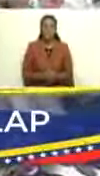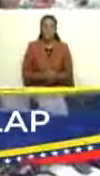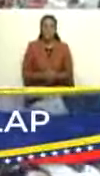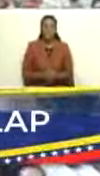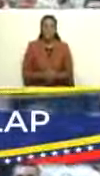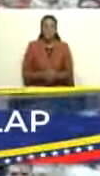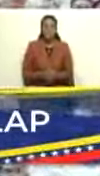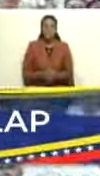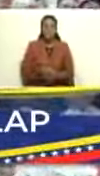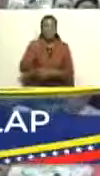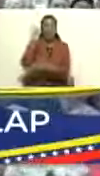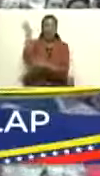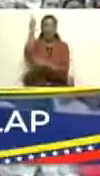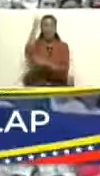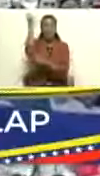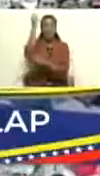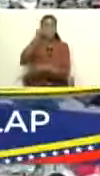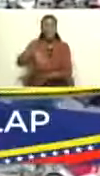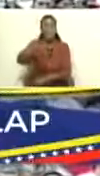¡Apure!